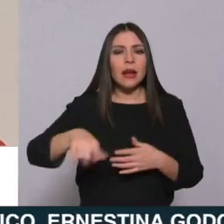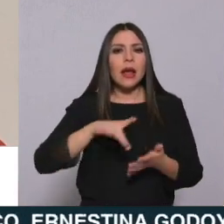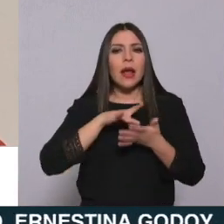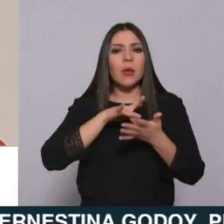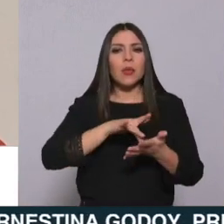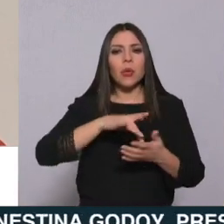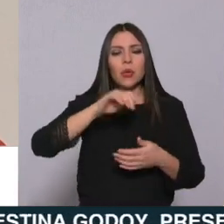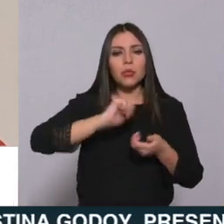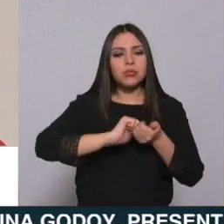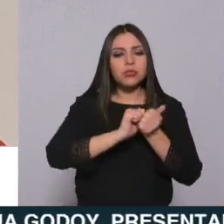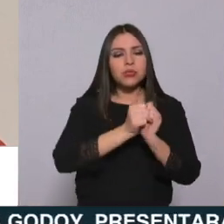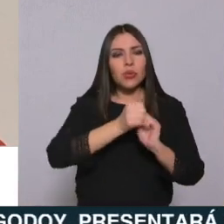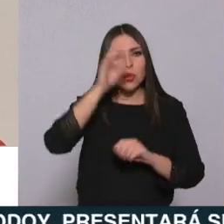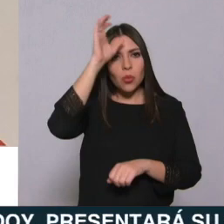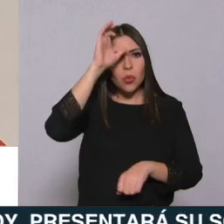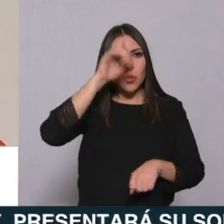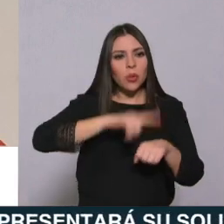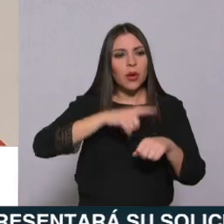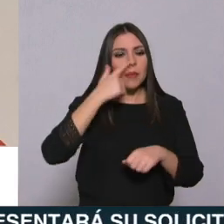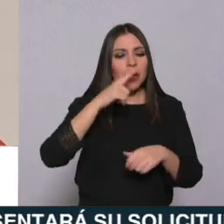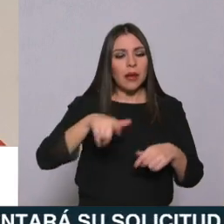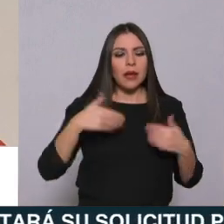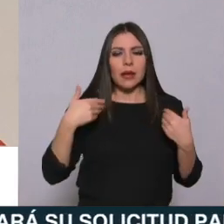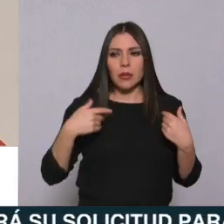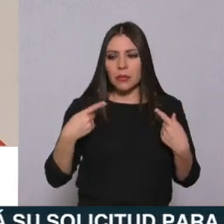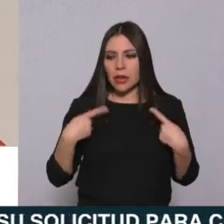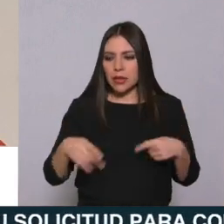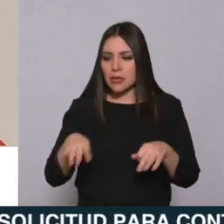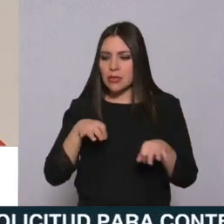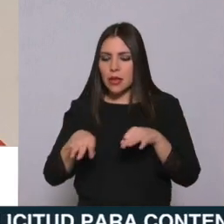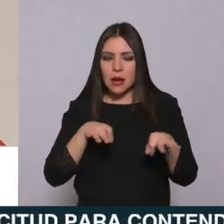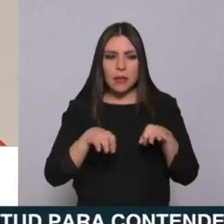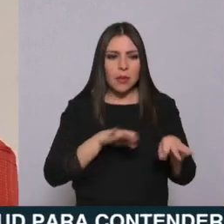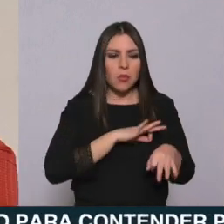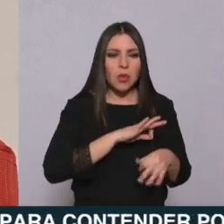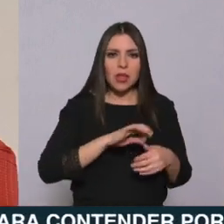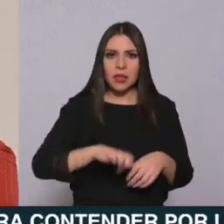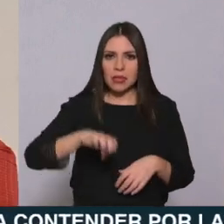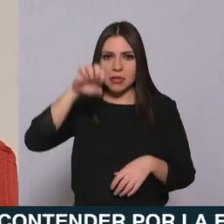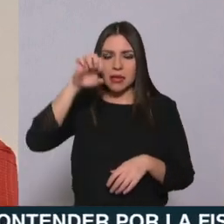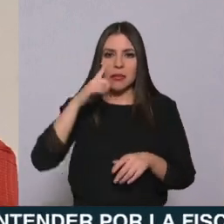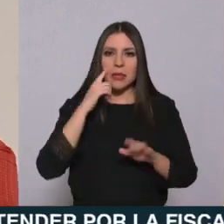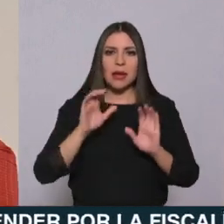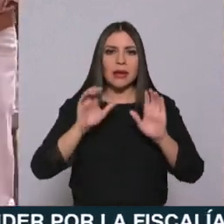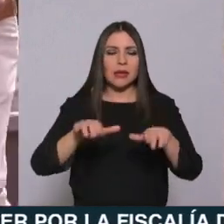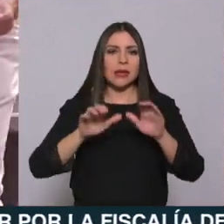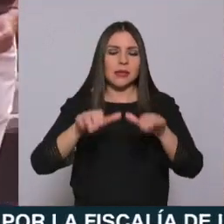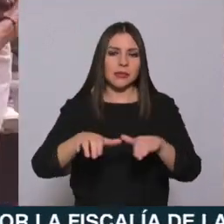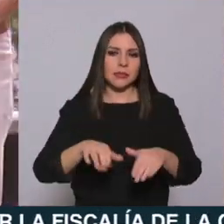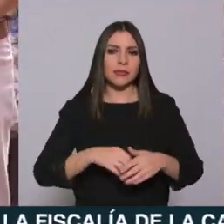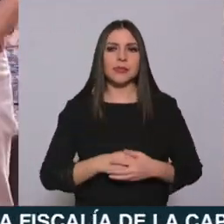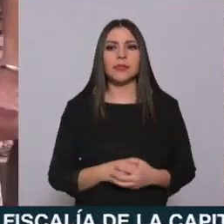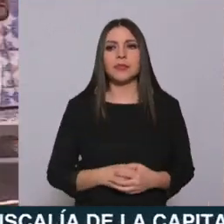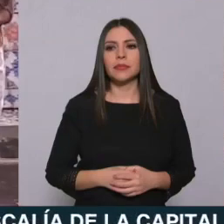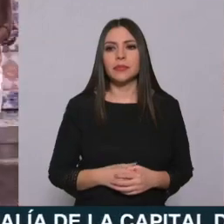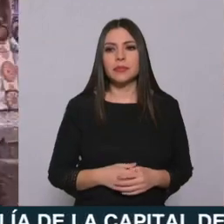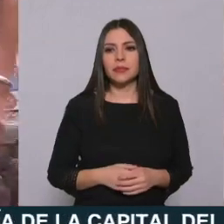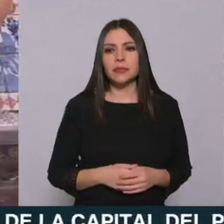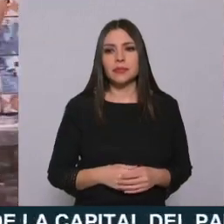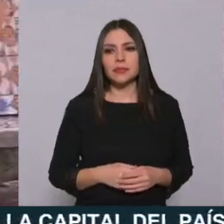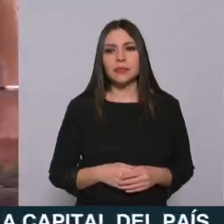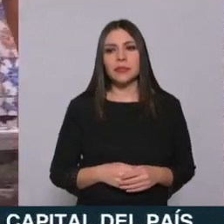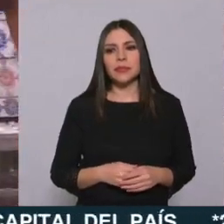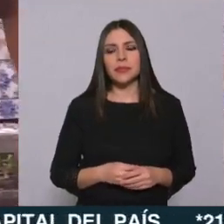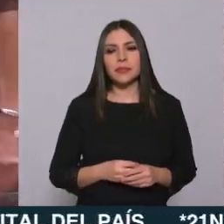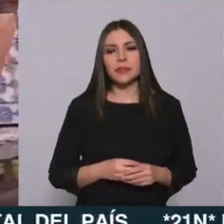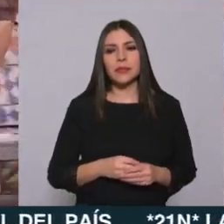envejecimiento activo que permita la inclusión de las personas mayores a este ámbito. Los empleos